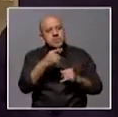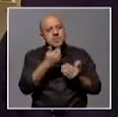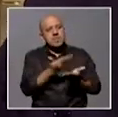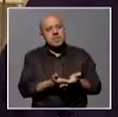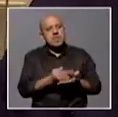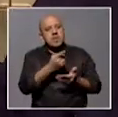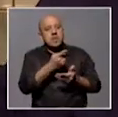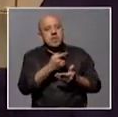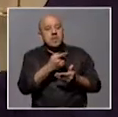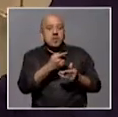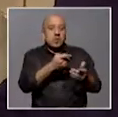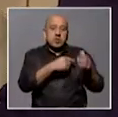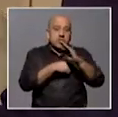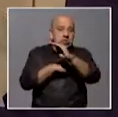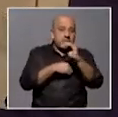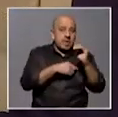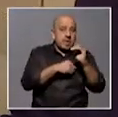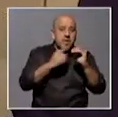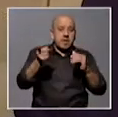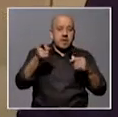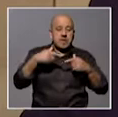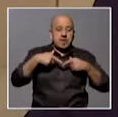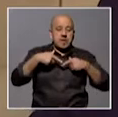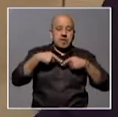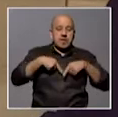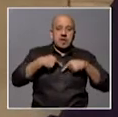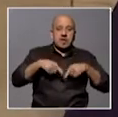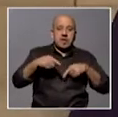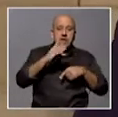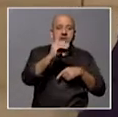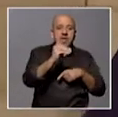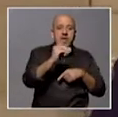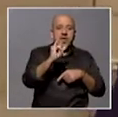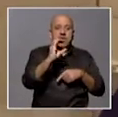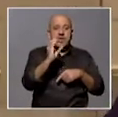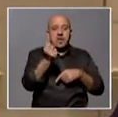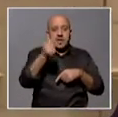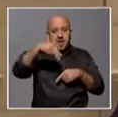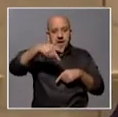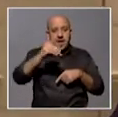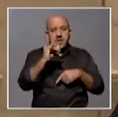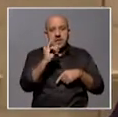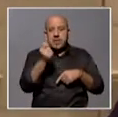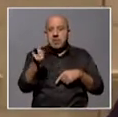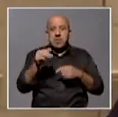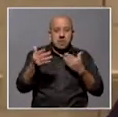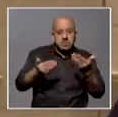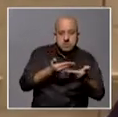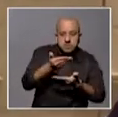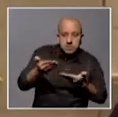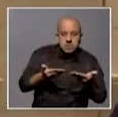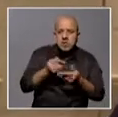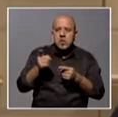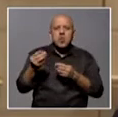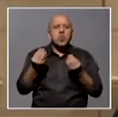de la oposición de llamar a sala al intendente de Icandia a los efectos de poder intercambiar con las autoridades del Ejecutivo Departamental sobre el